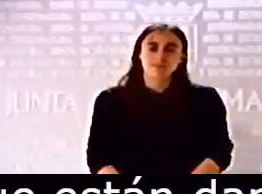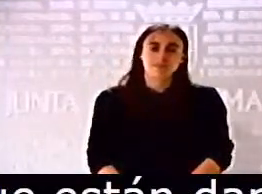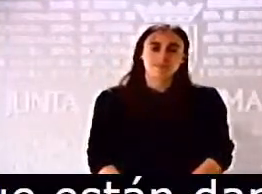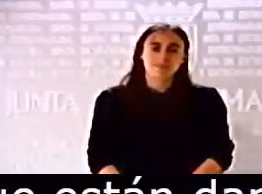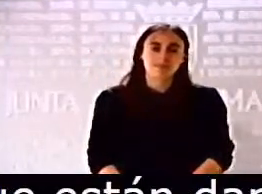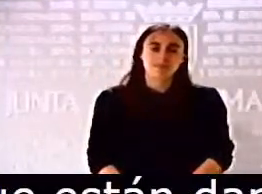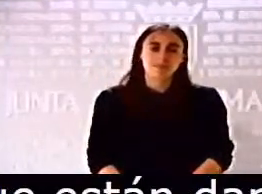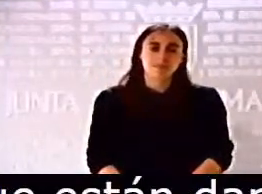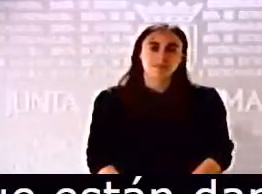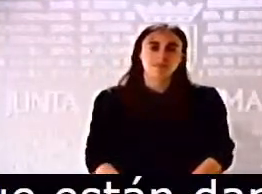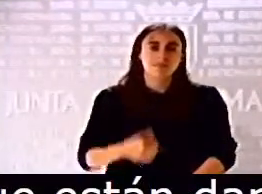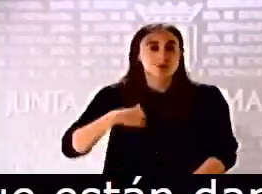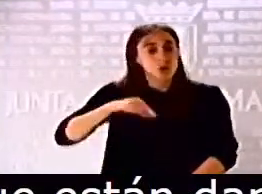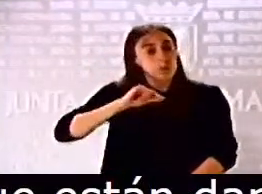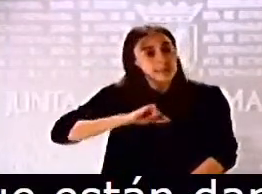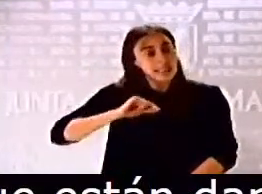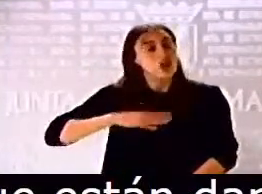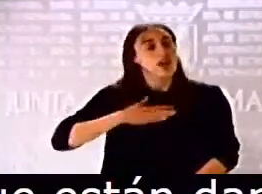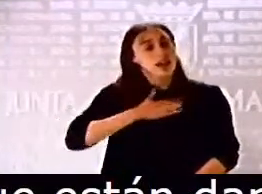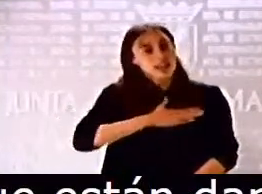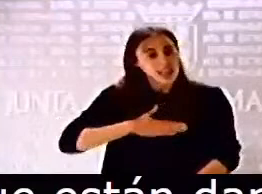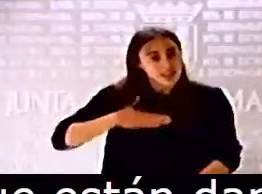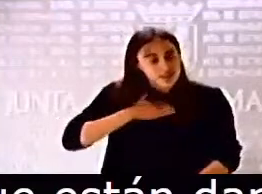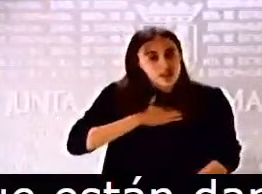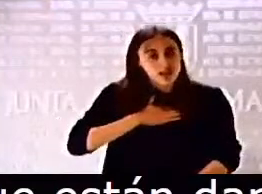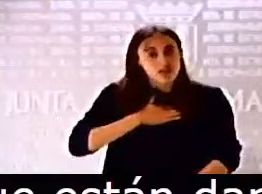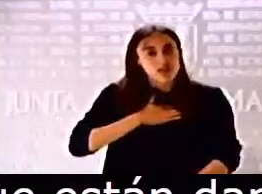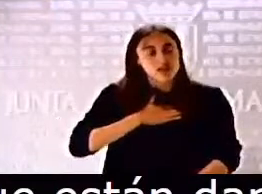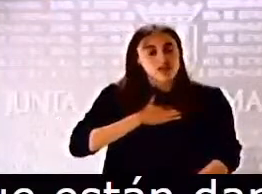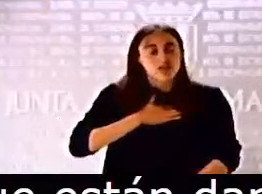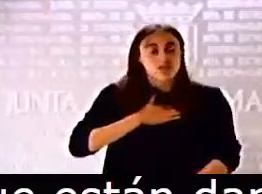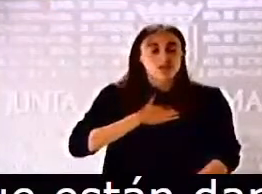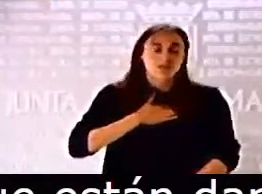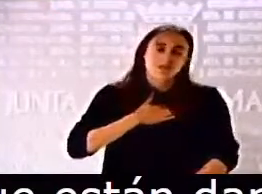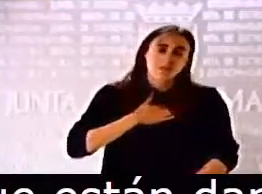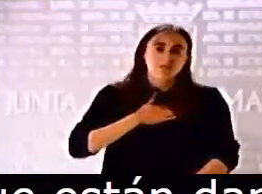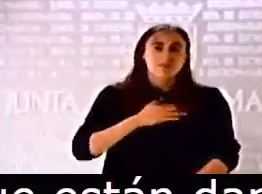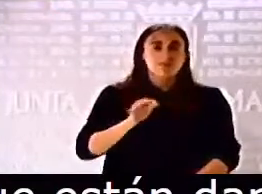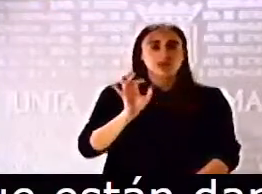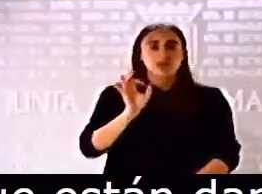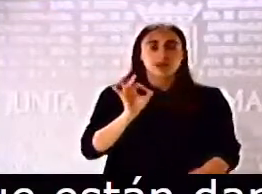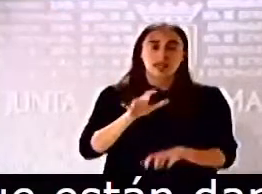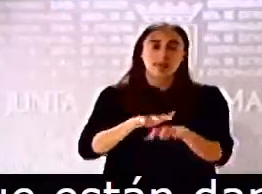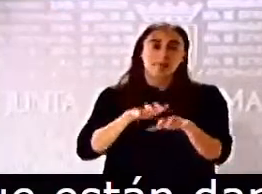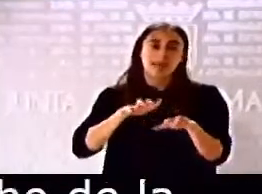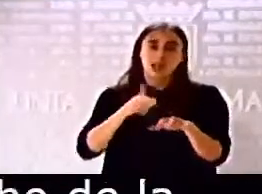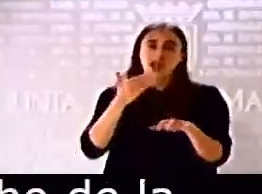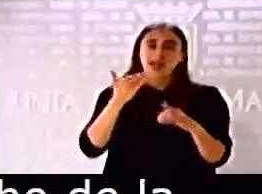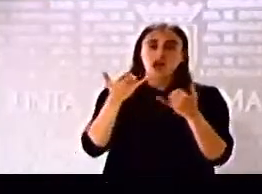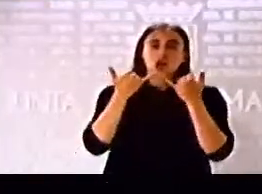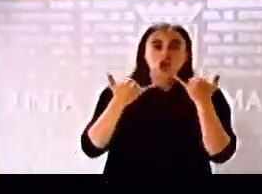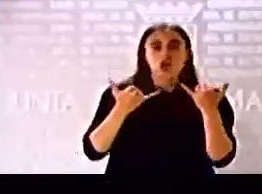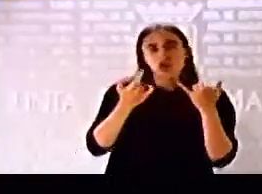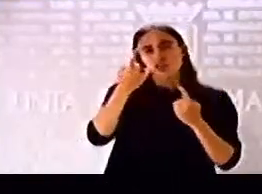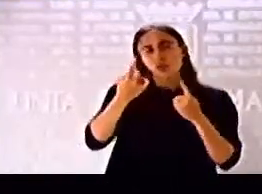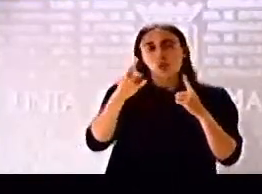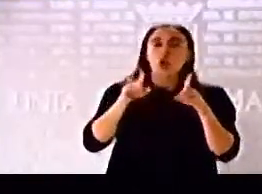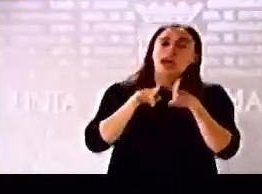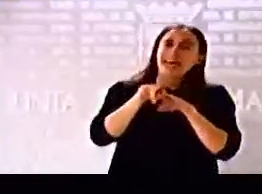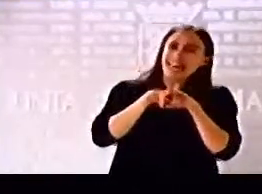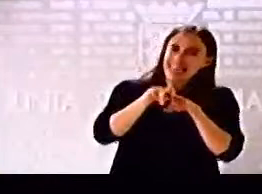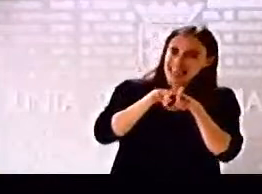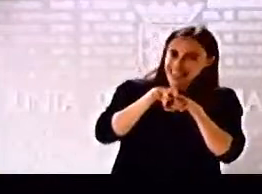Me siento profundamente satisfecho, aunque la mayoría de los correos se reciban en forma de críticas,